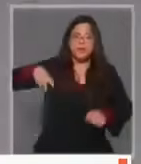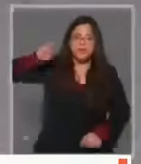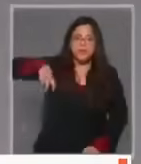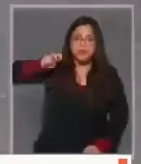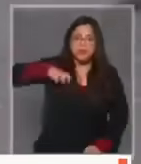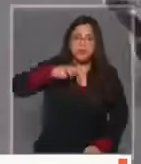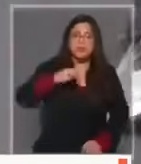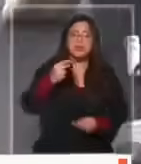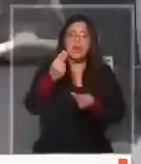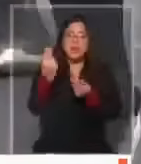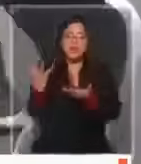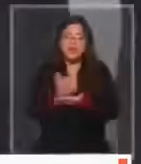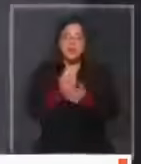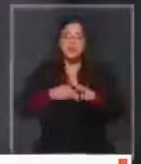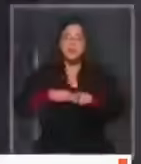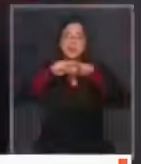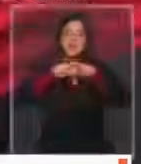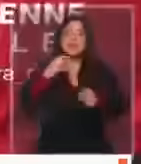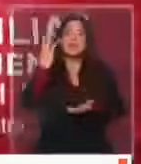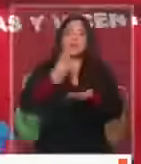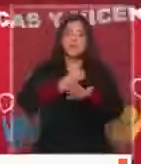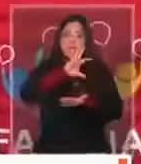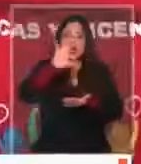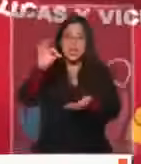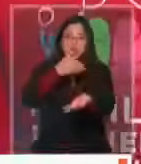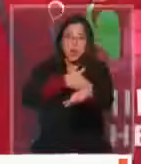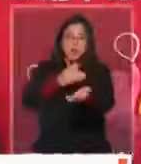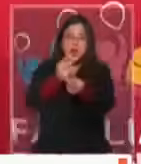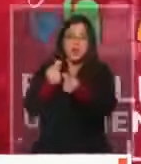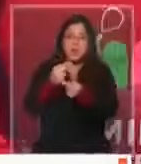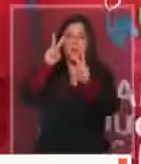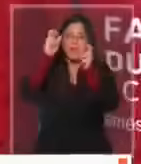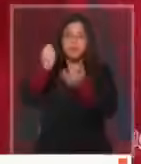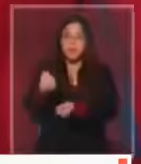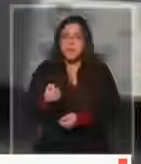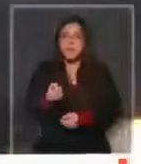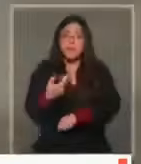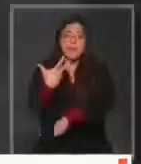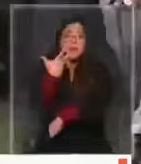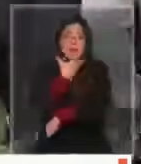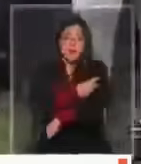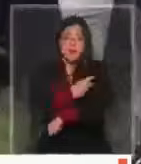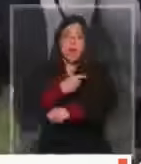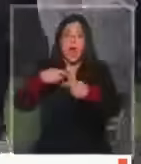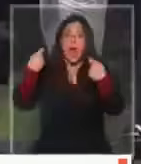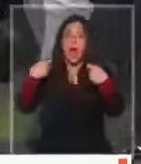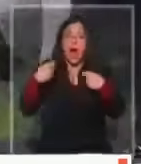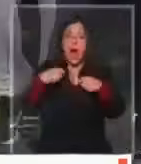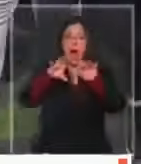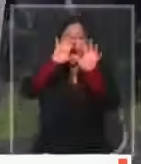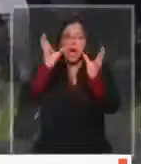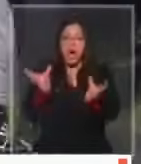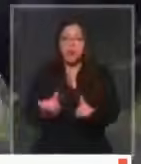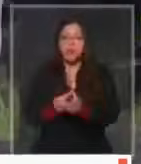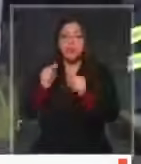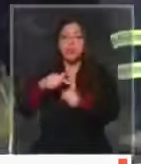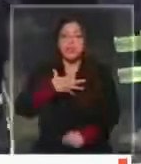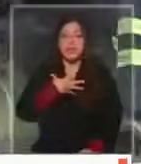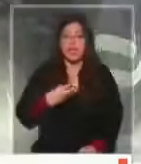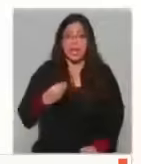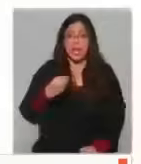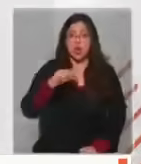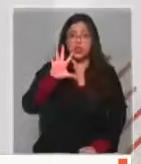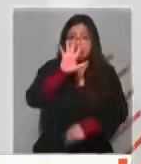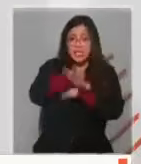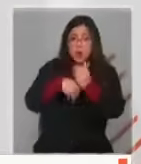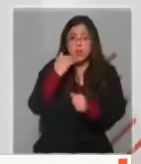los 3.500 millones de pesos necesarios para el denominado medicamento más caro del mundo. Ese que su hijo de 5